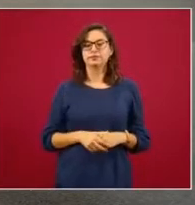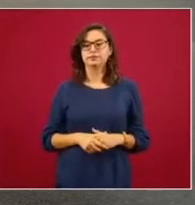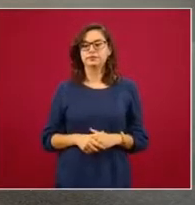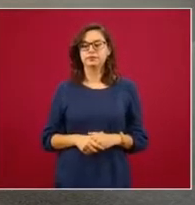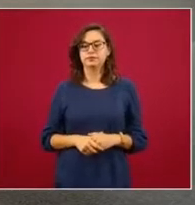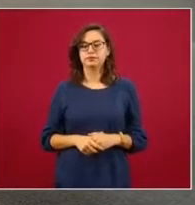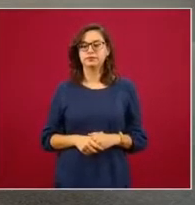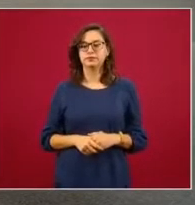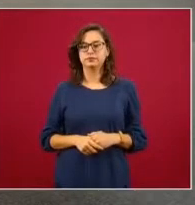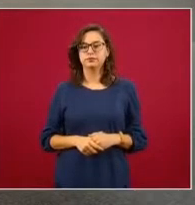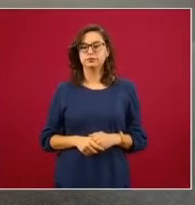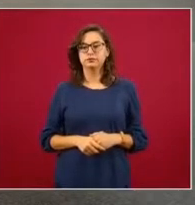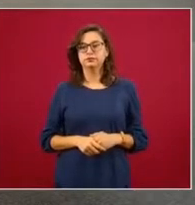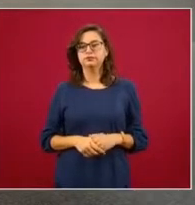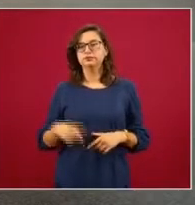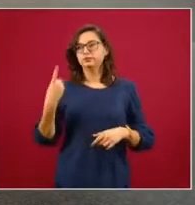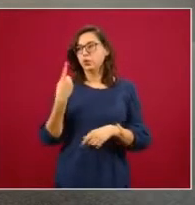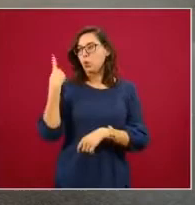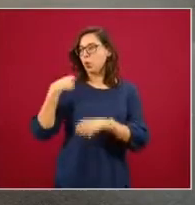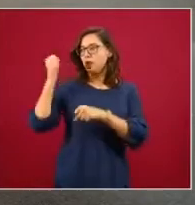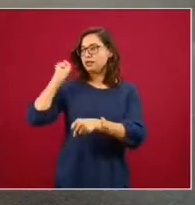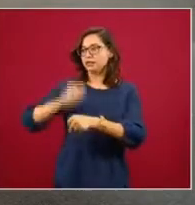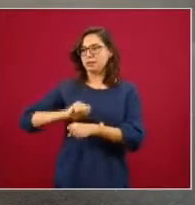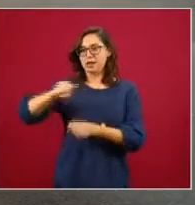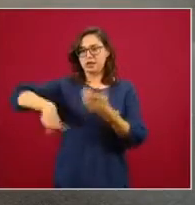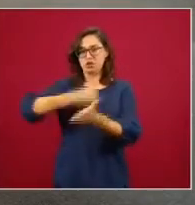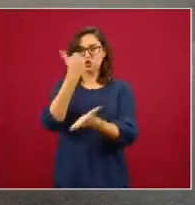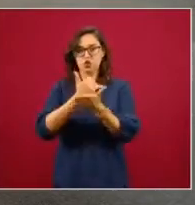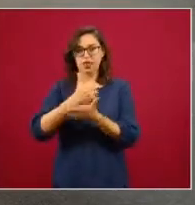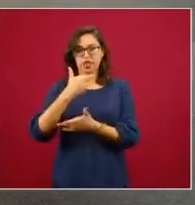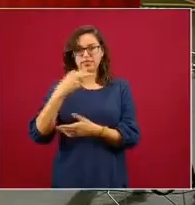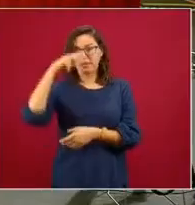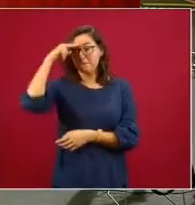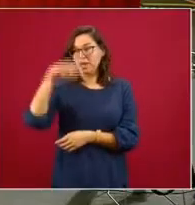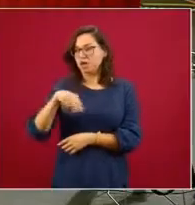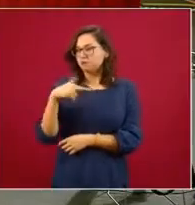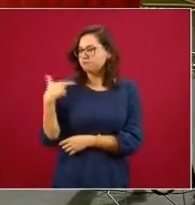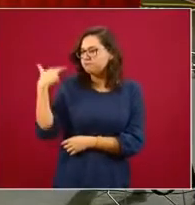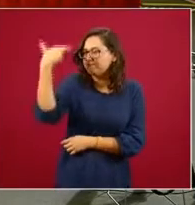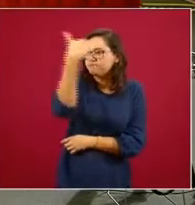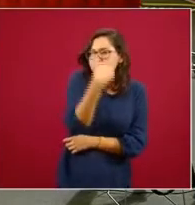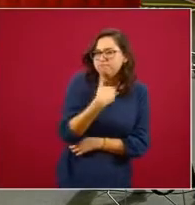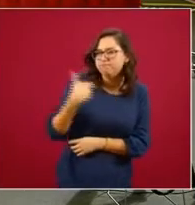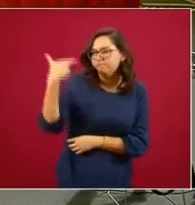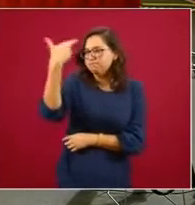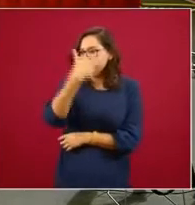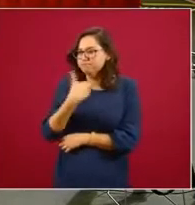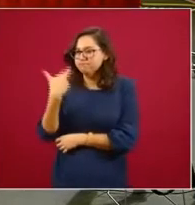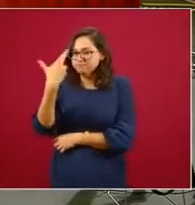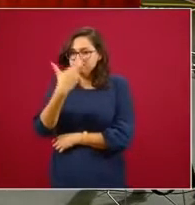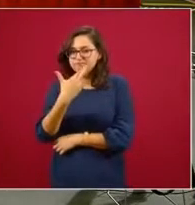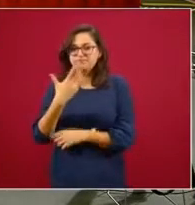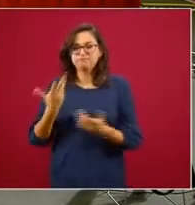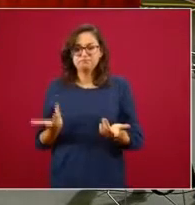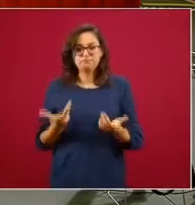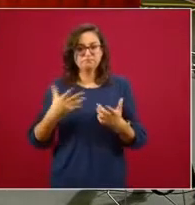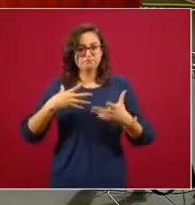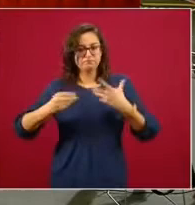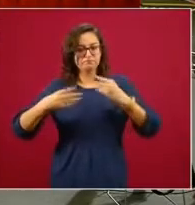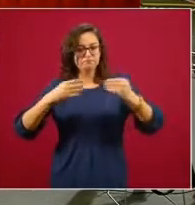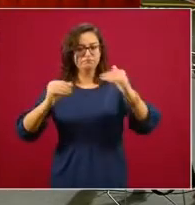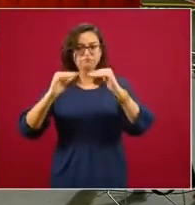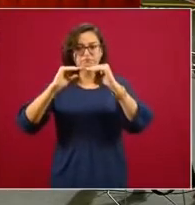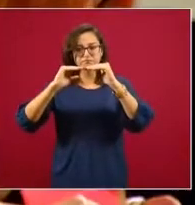cual se revisó la Ciudad de México, se hablaba respecto a que estaban bajando los